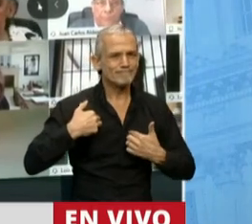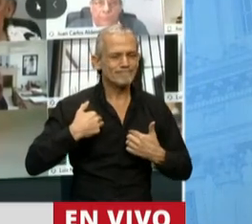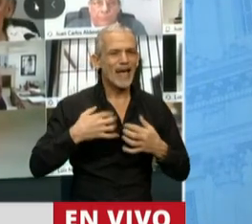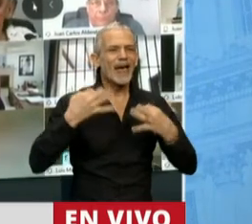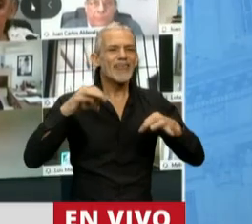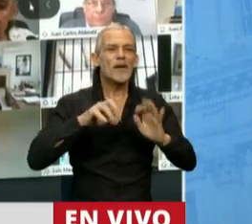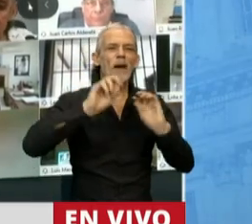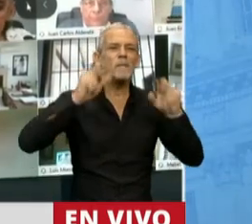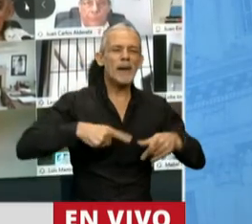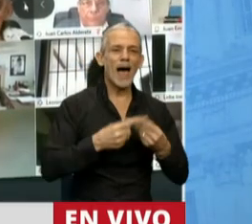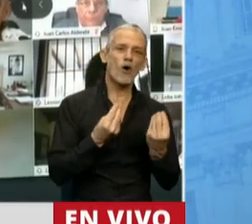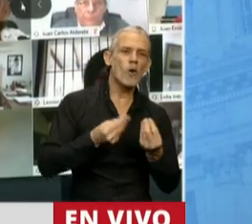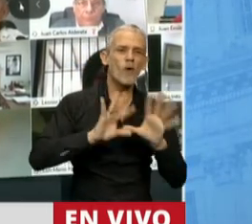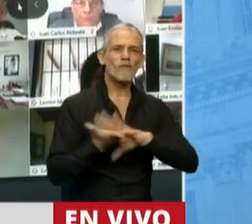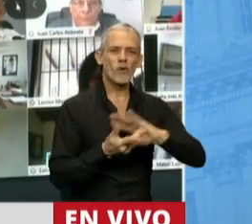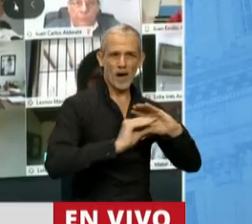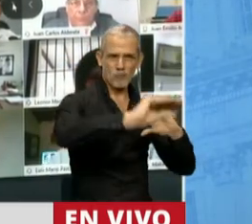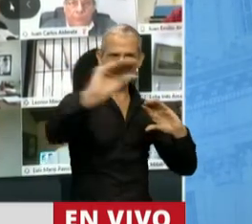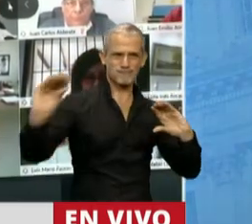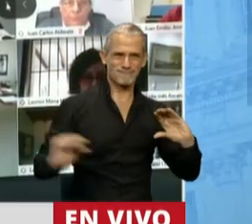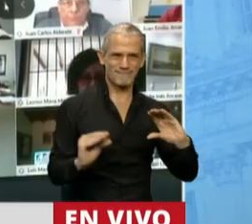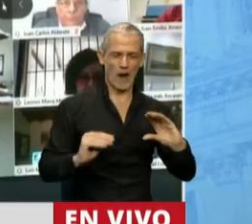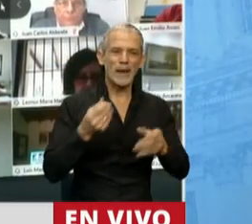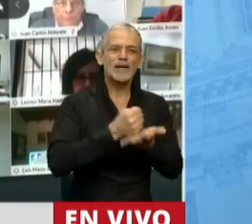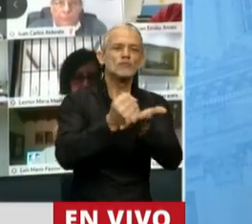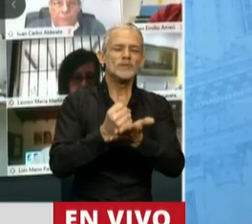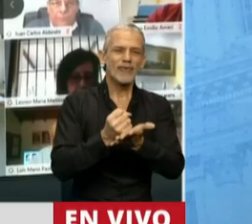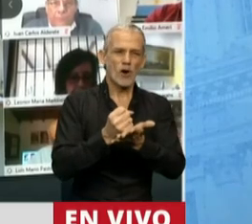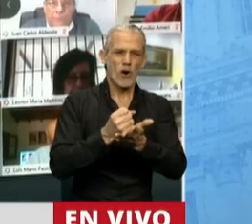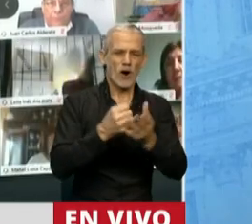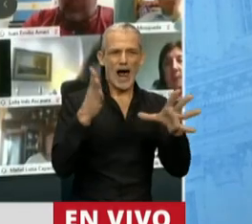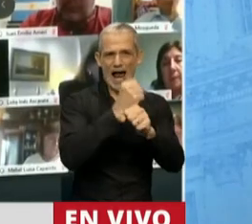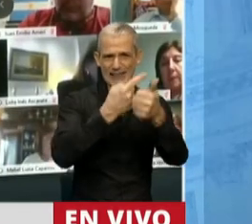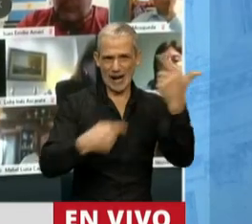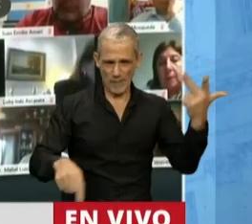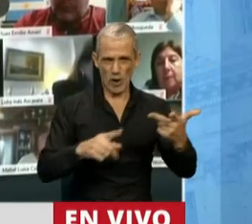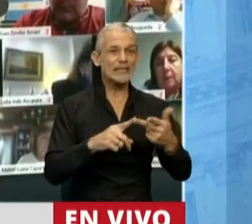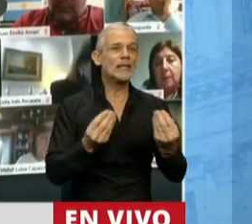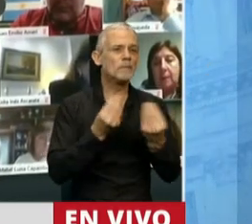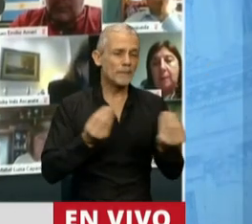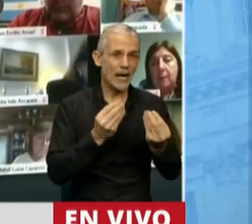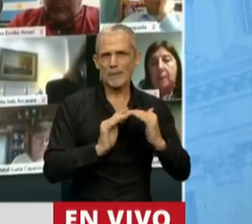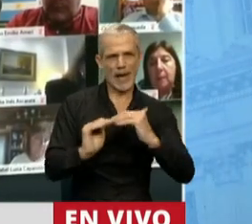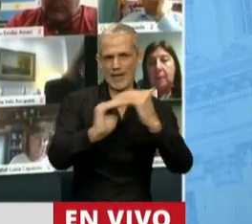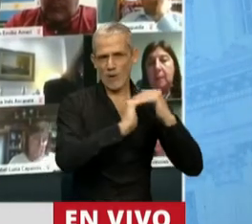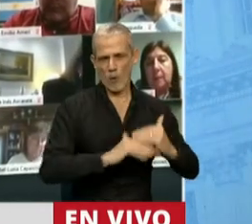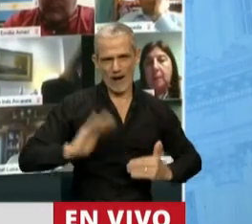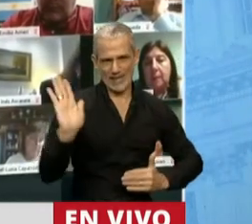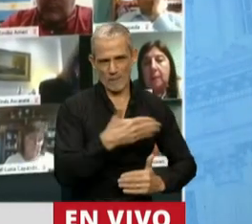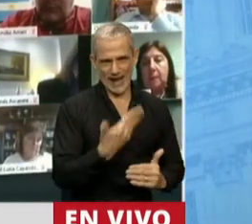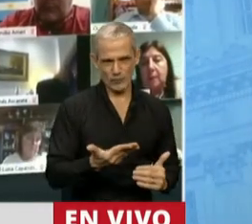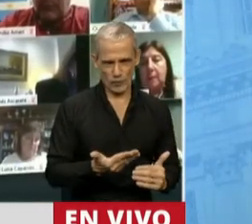replantear la distribución de los dineros para el subsidio al transporte público para hacerlo en un marco de igualdad